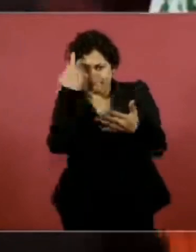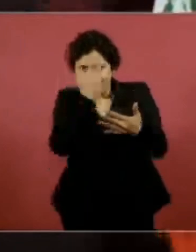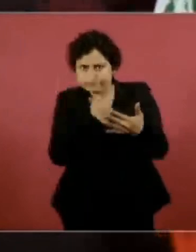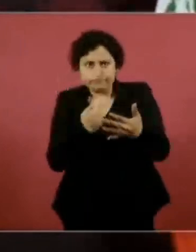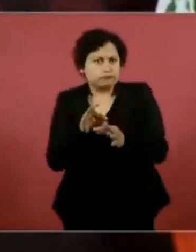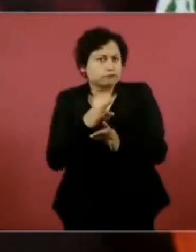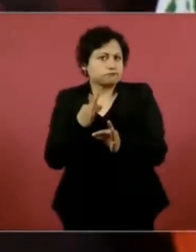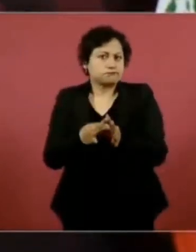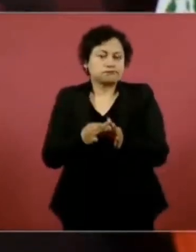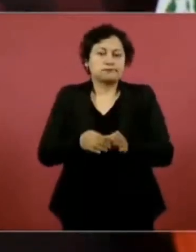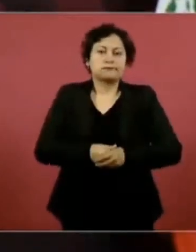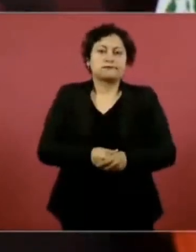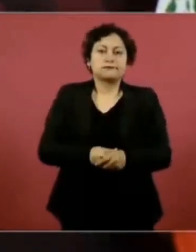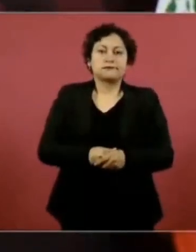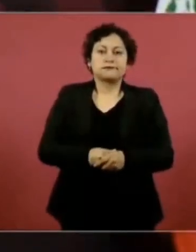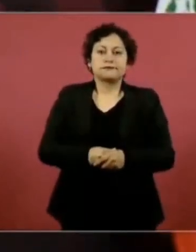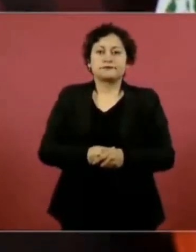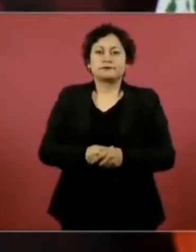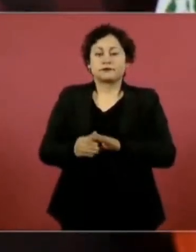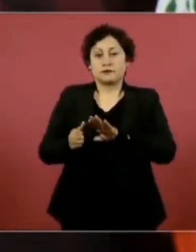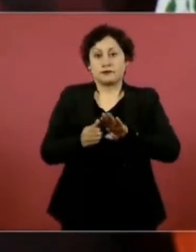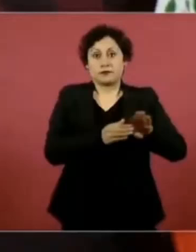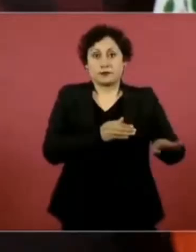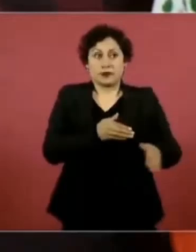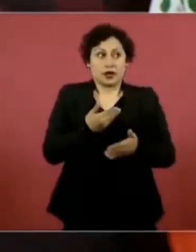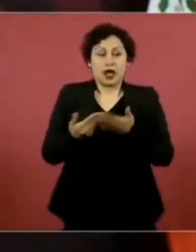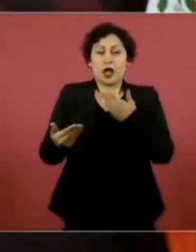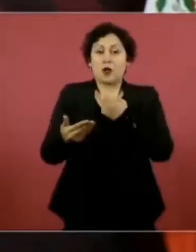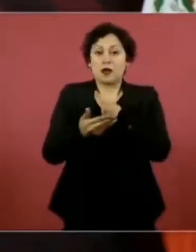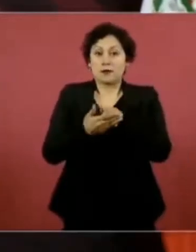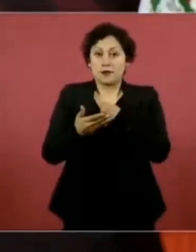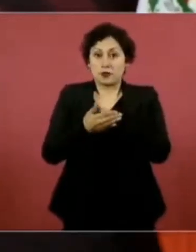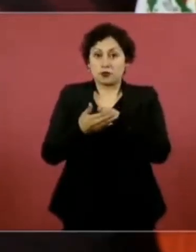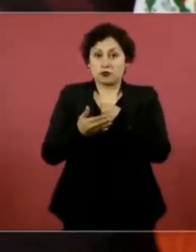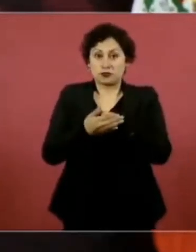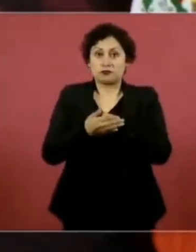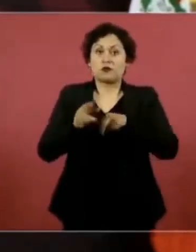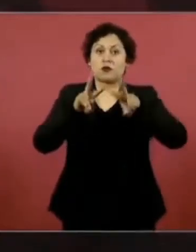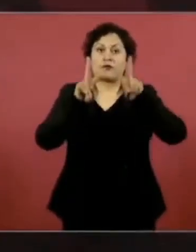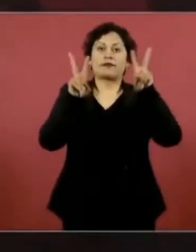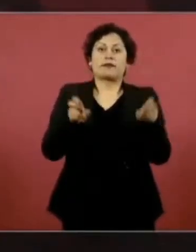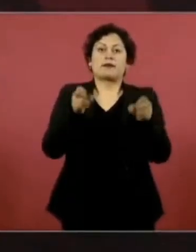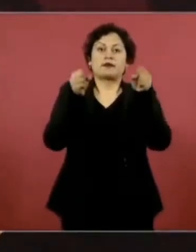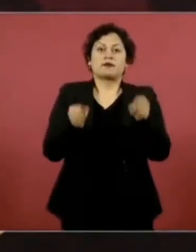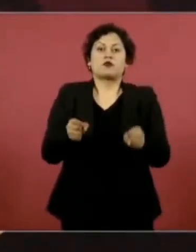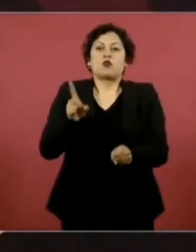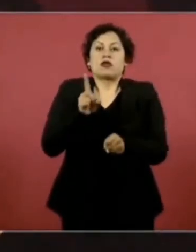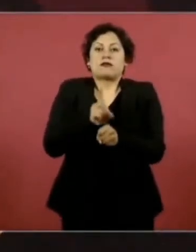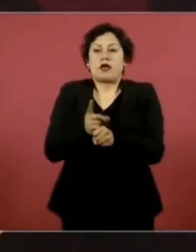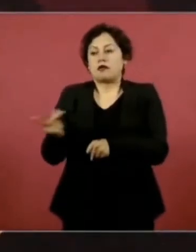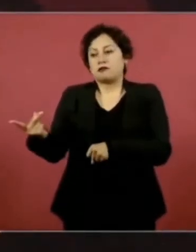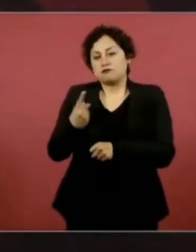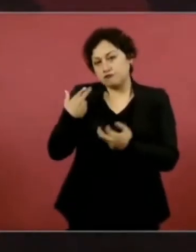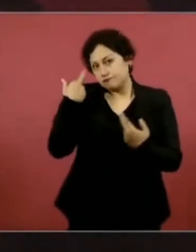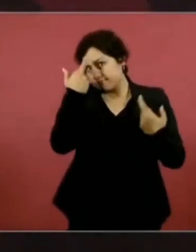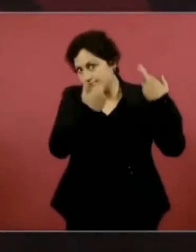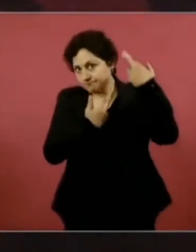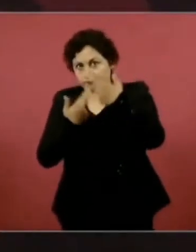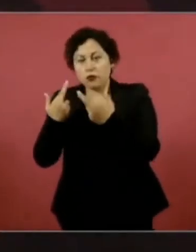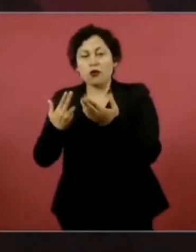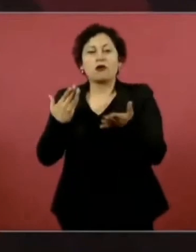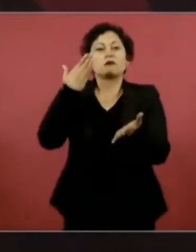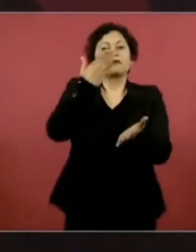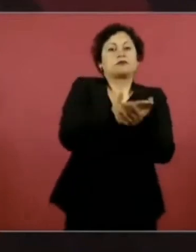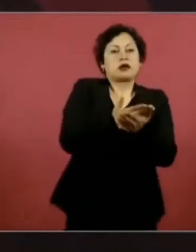todos y ahora vamos a seguridad a Michoacán en el caso